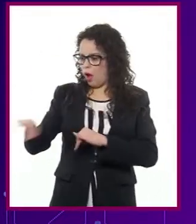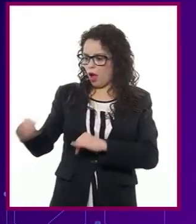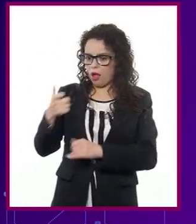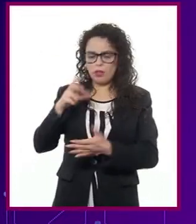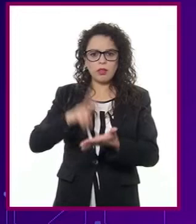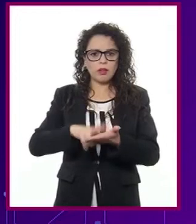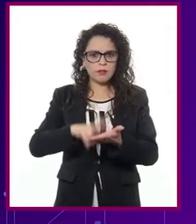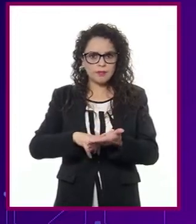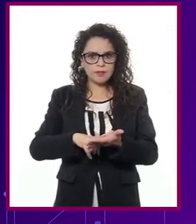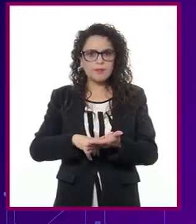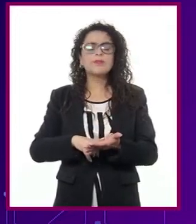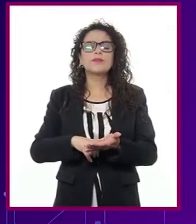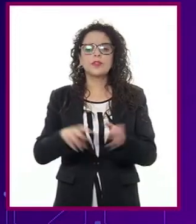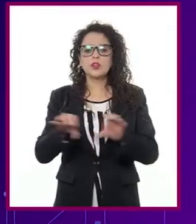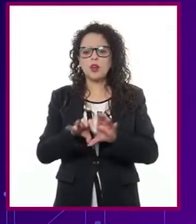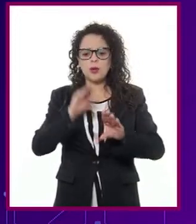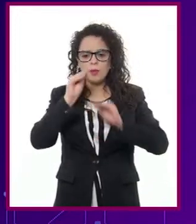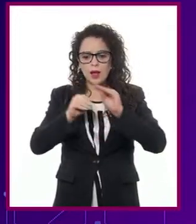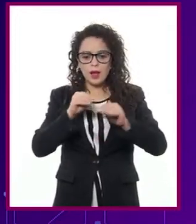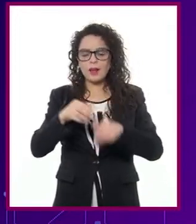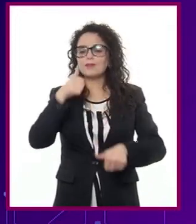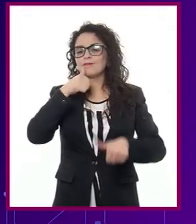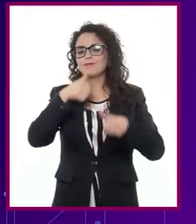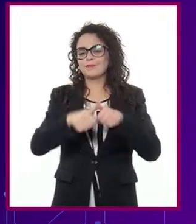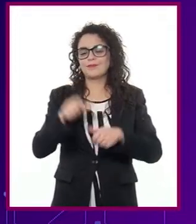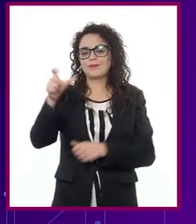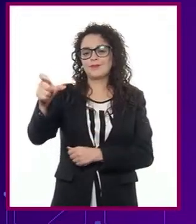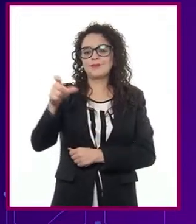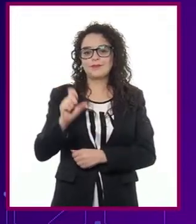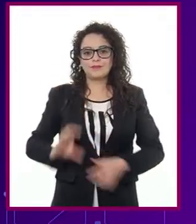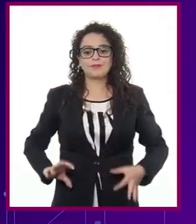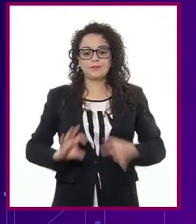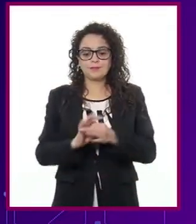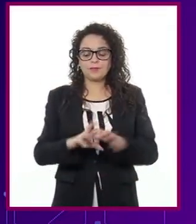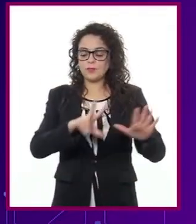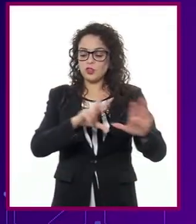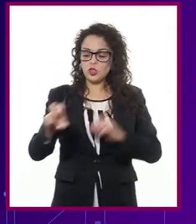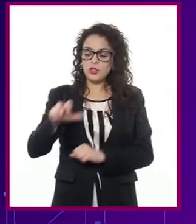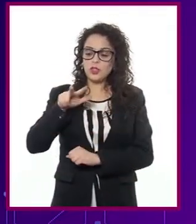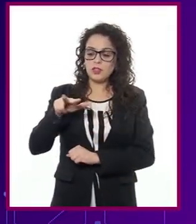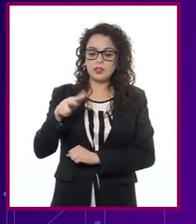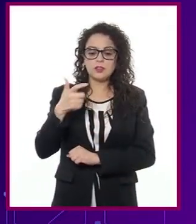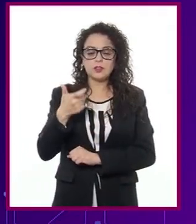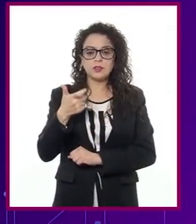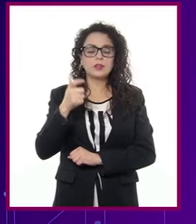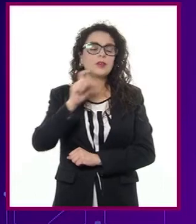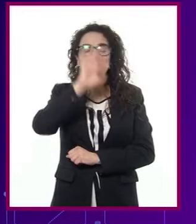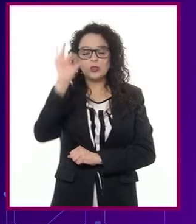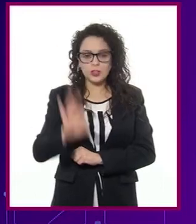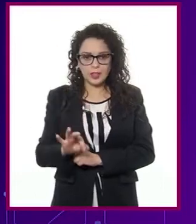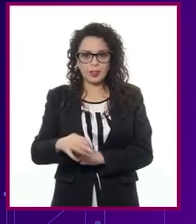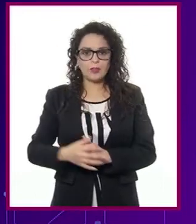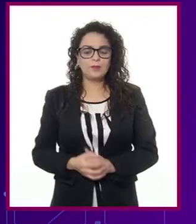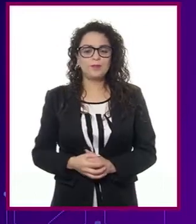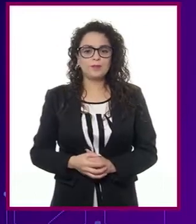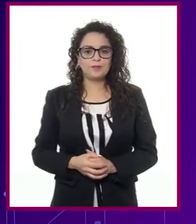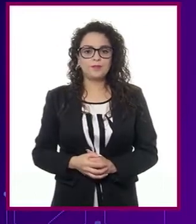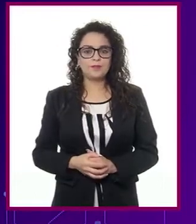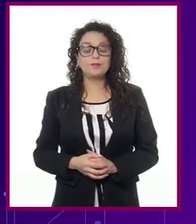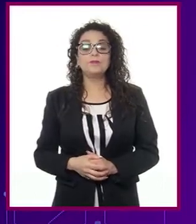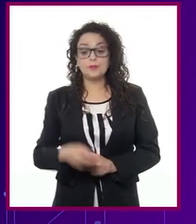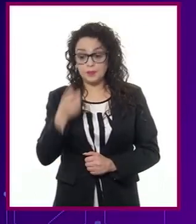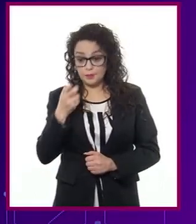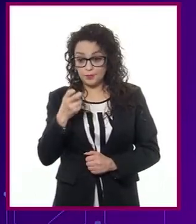el cual representamos con X, le corresponde el 818%. Al igualar